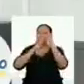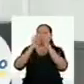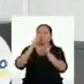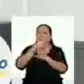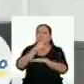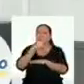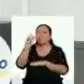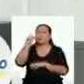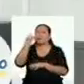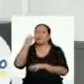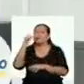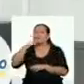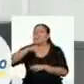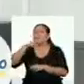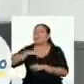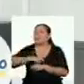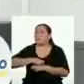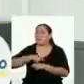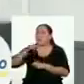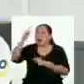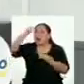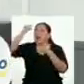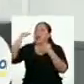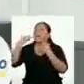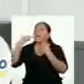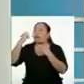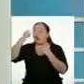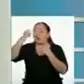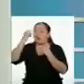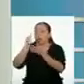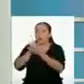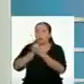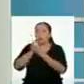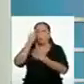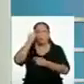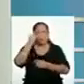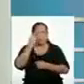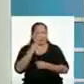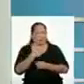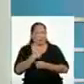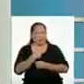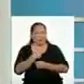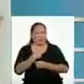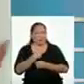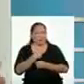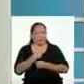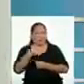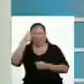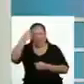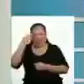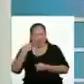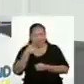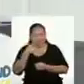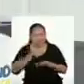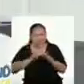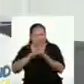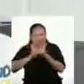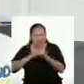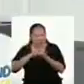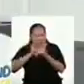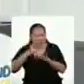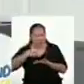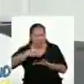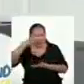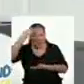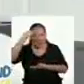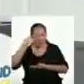La llamo porque necesito una cabeza calculadora que me ayude a pensar. ¿Con cabeza calculadora te refieres a mi cabeza? Más o